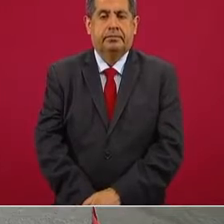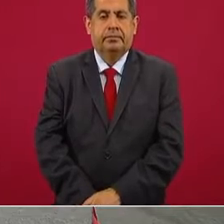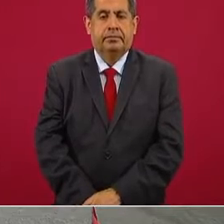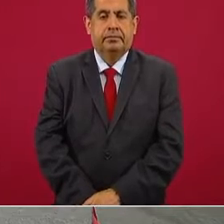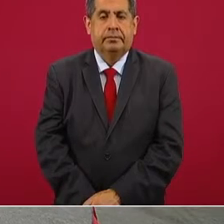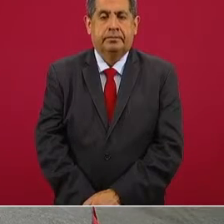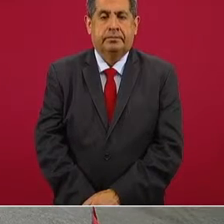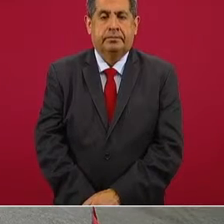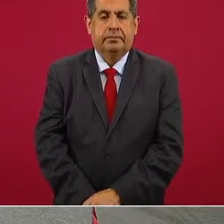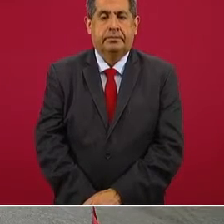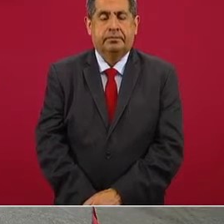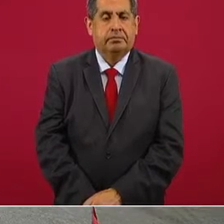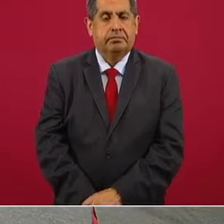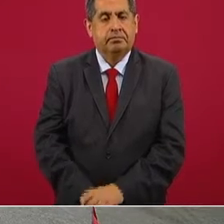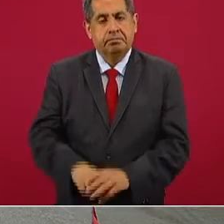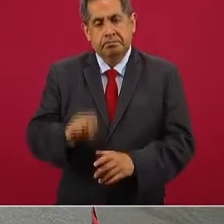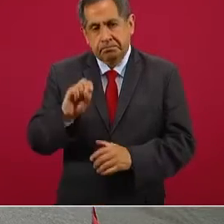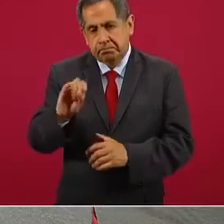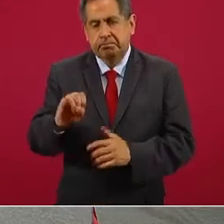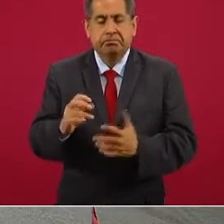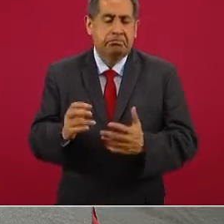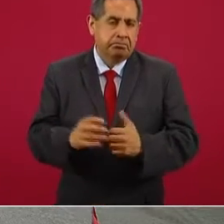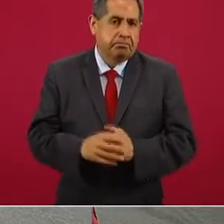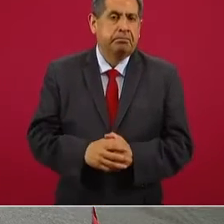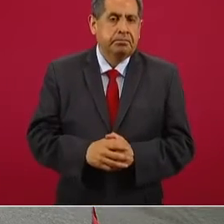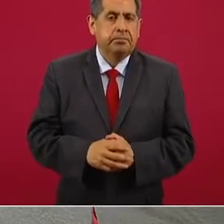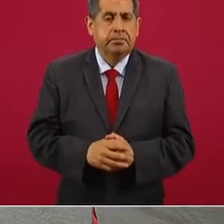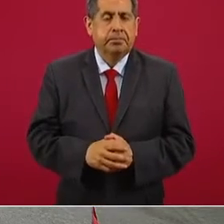¿Estaría México preparado para un eventual rebrote? Sí, porque